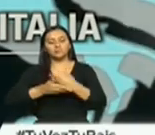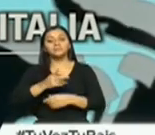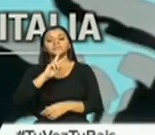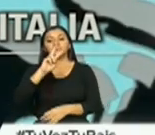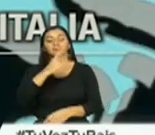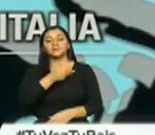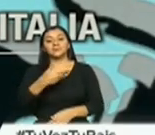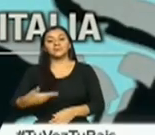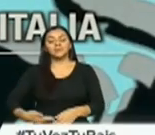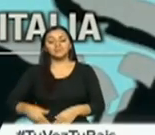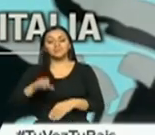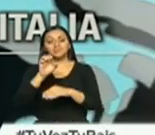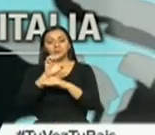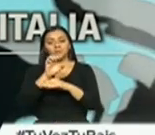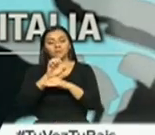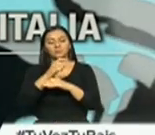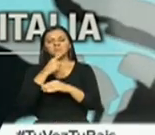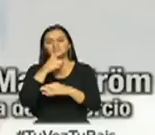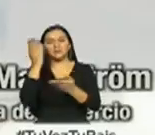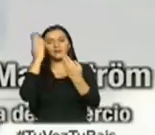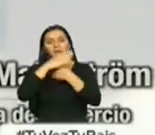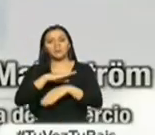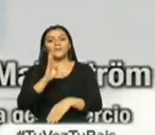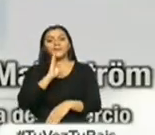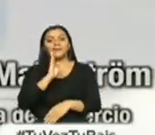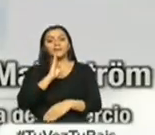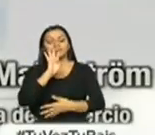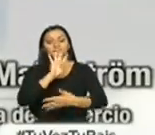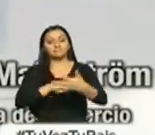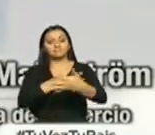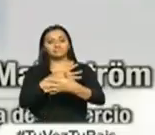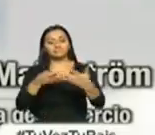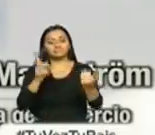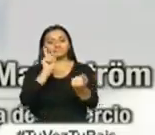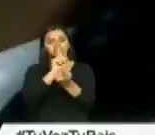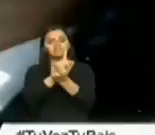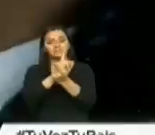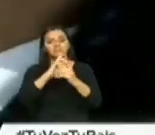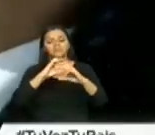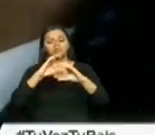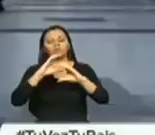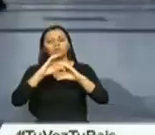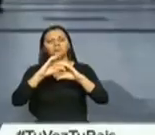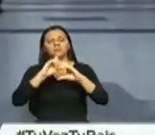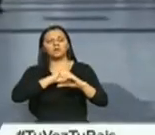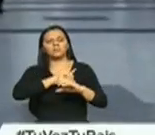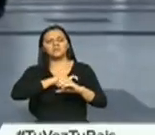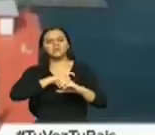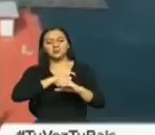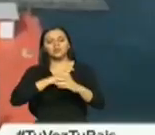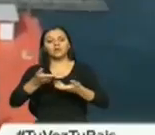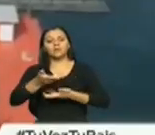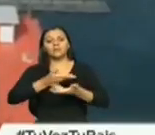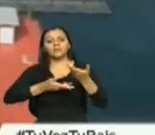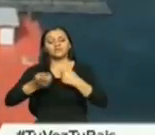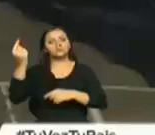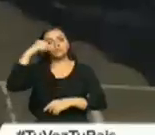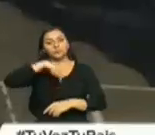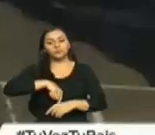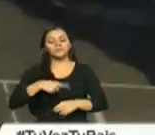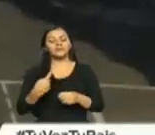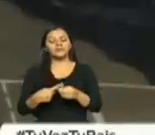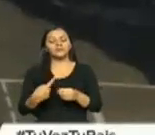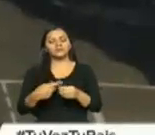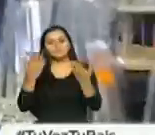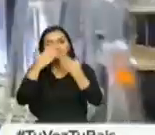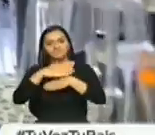de la República culminará su agenda en Bélgica con un encuentro con la comisaria de Comercio para posteriormente retornar a Quito.